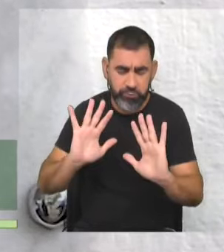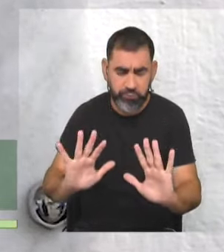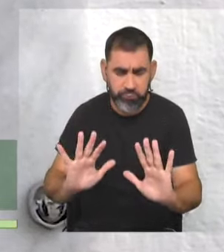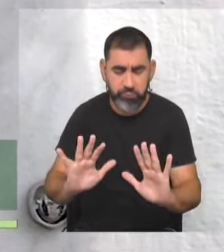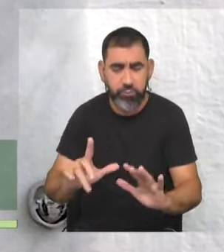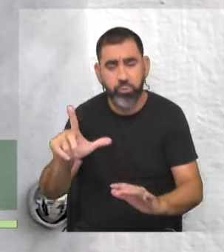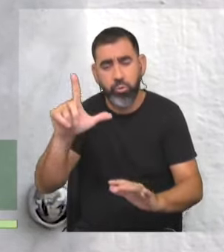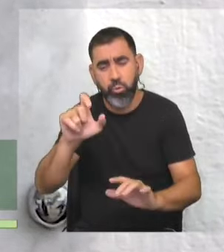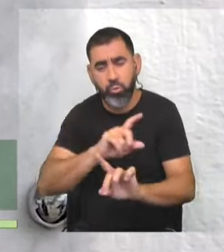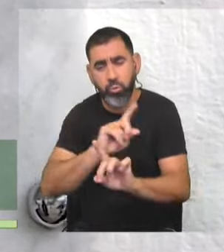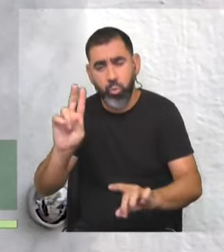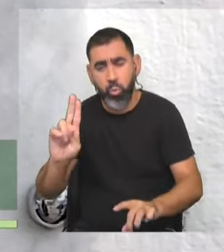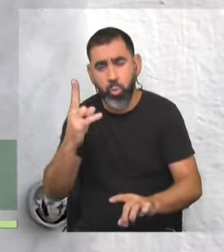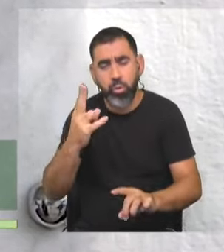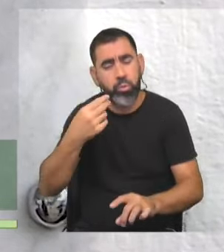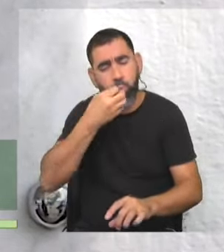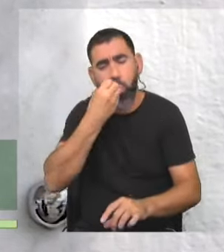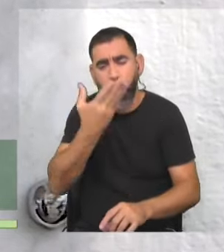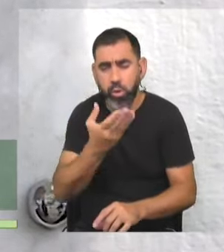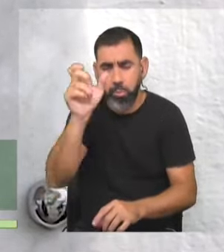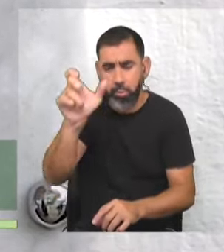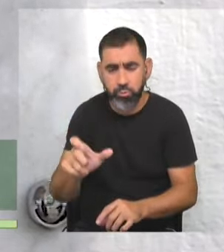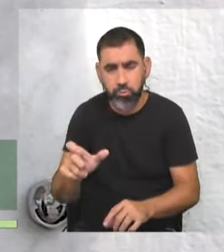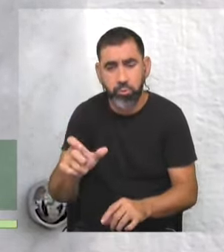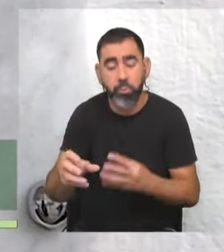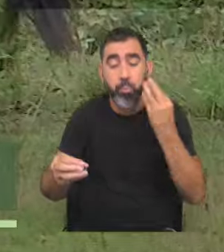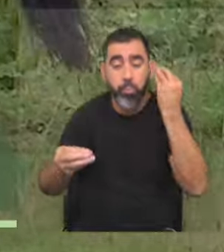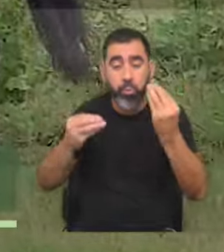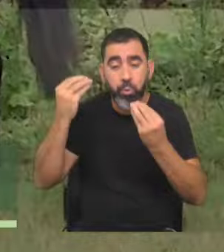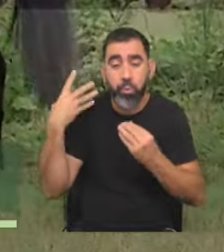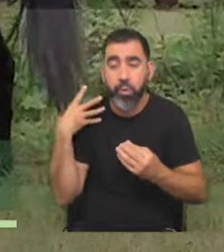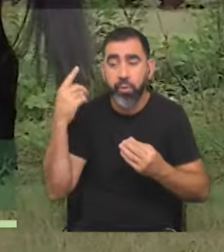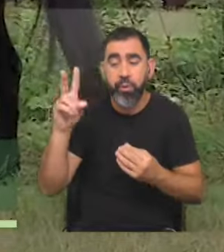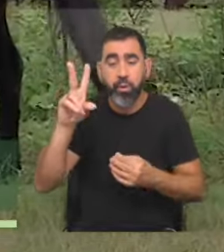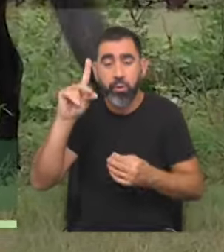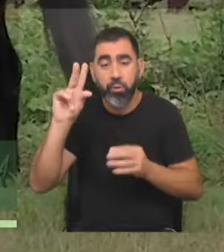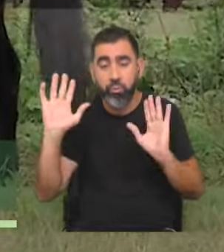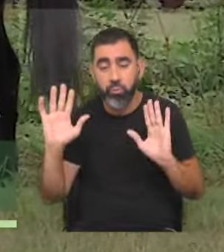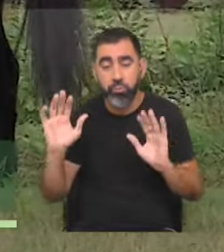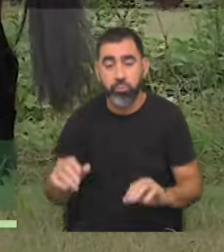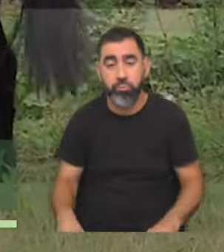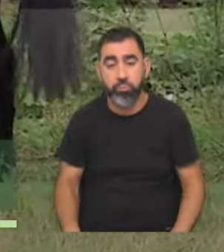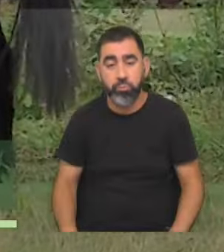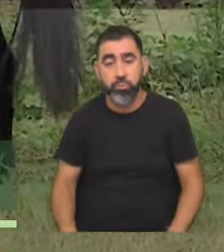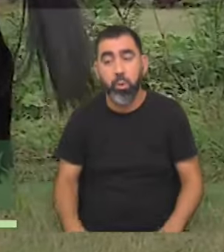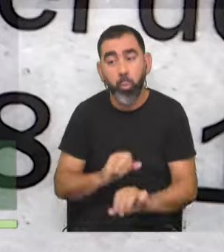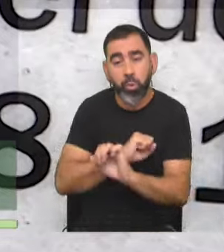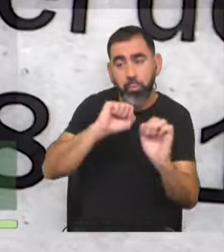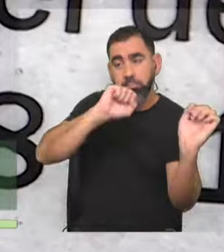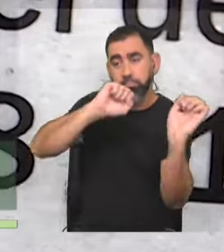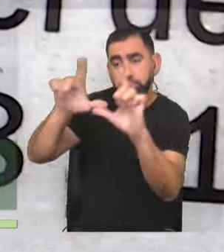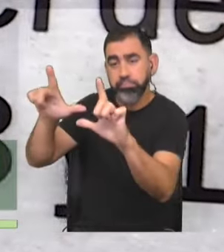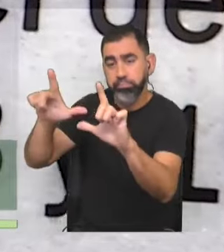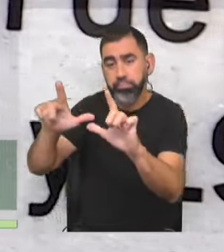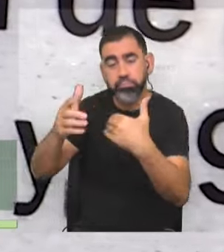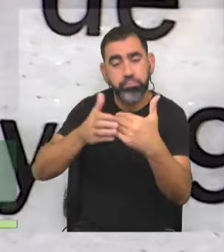evidentemente son uruguayos muy correctos como todos le preocupaba la dirección de utu que que pudiera llegar a colocar la placa a pesar